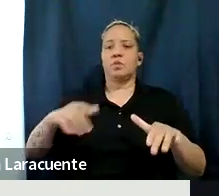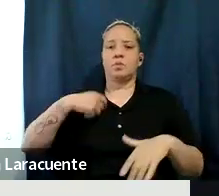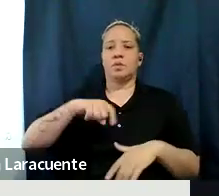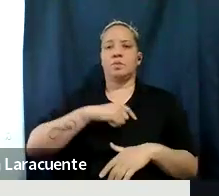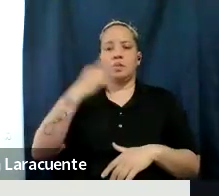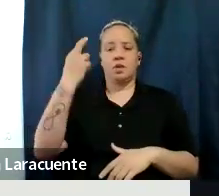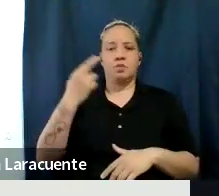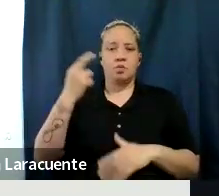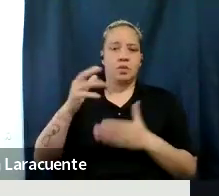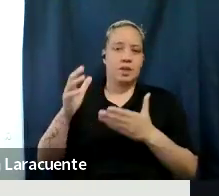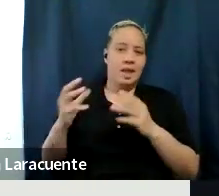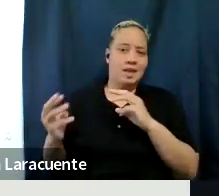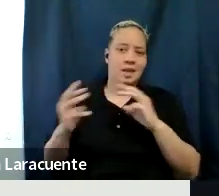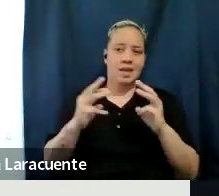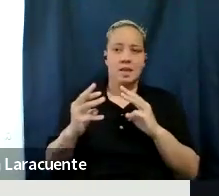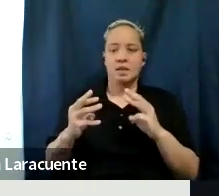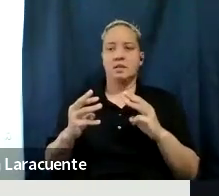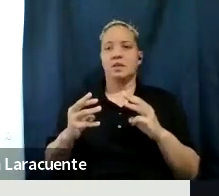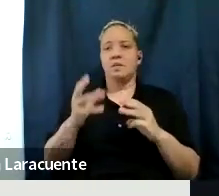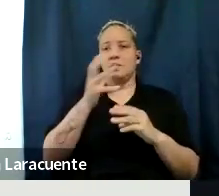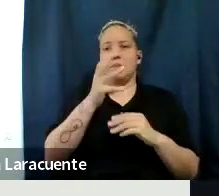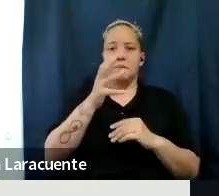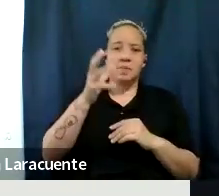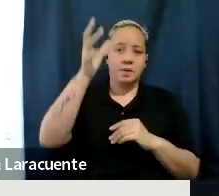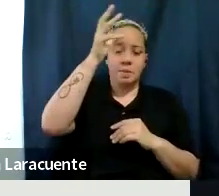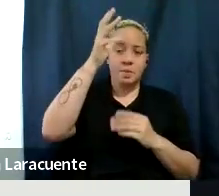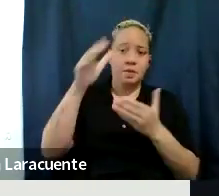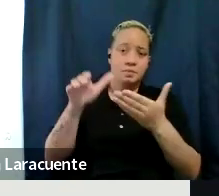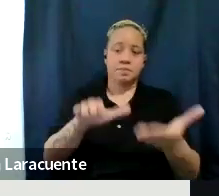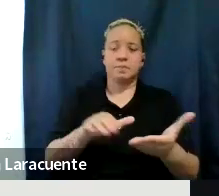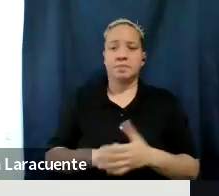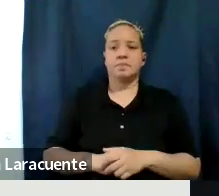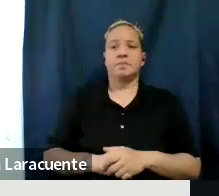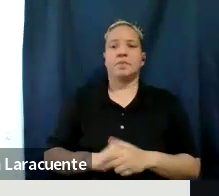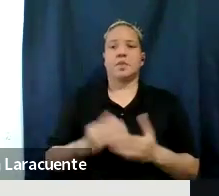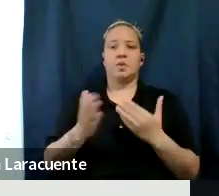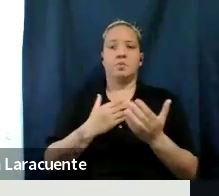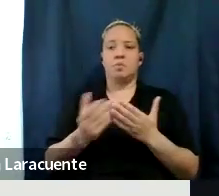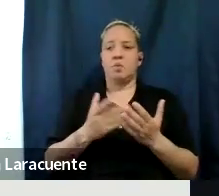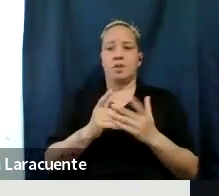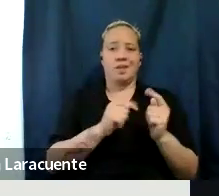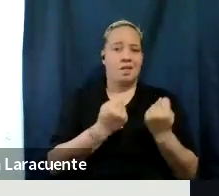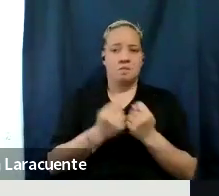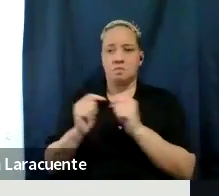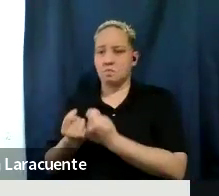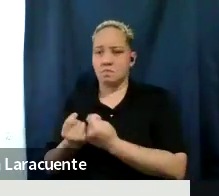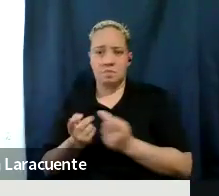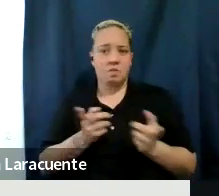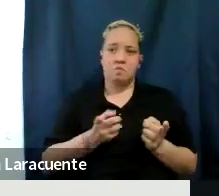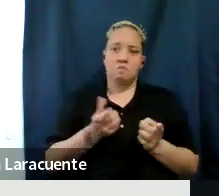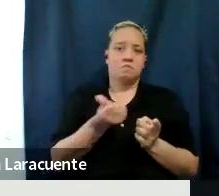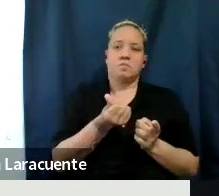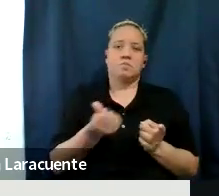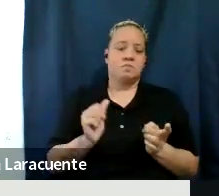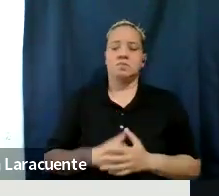causa de la guerra, ya fueran huérfanos de un bando o de otro, indistintamente. En fin, a las pocas